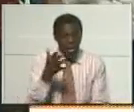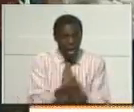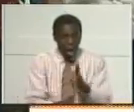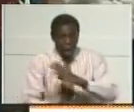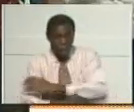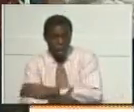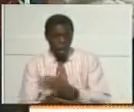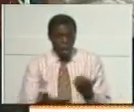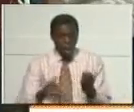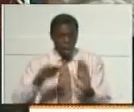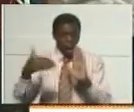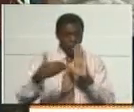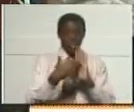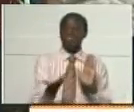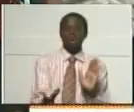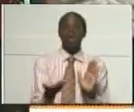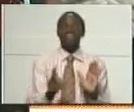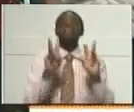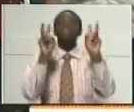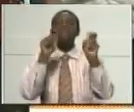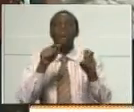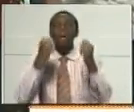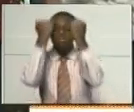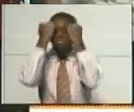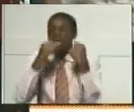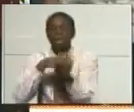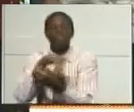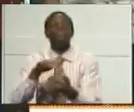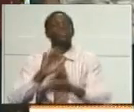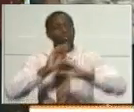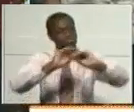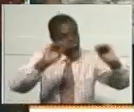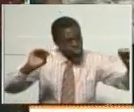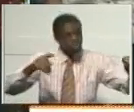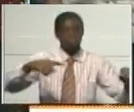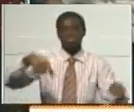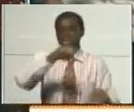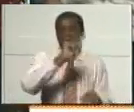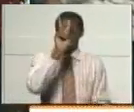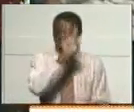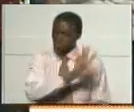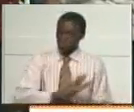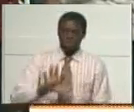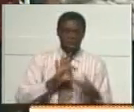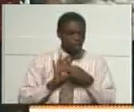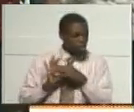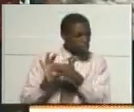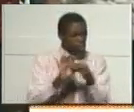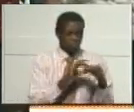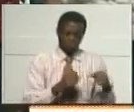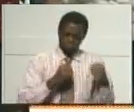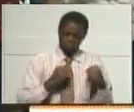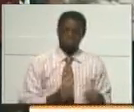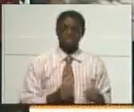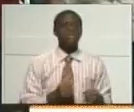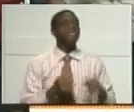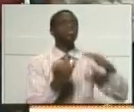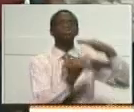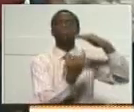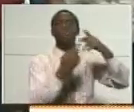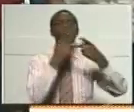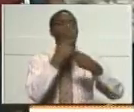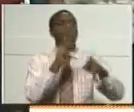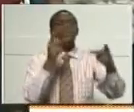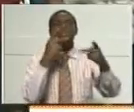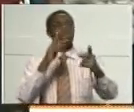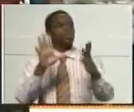se llama terrorismo, y llamo al pueblo de Venezuela a unirse, firmemente unido, las instituciones públicas todas, el